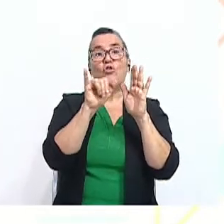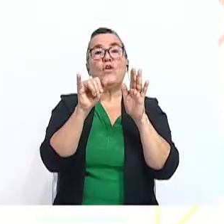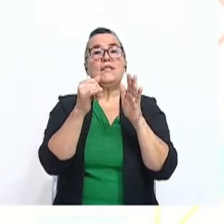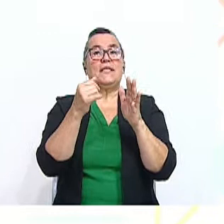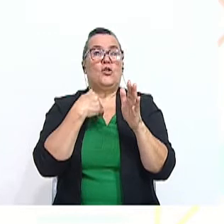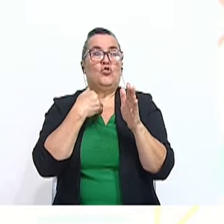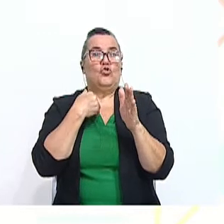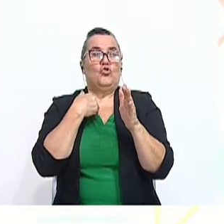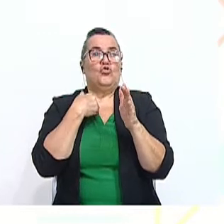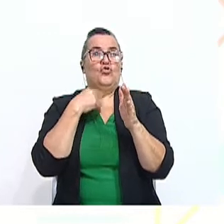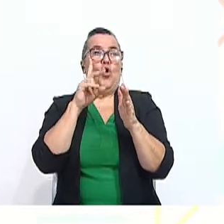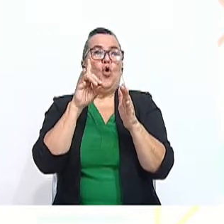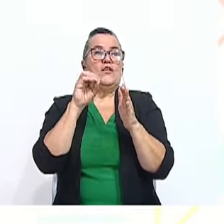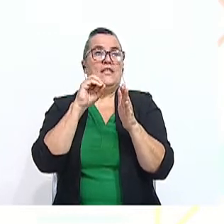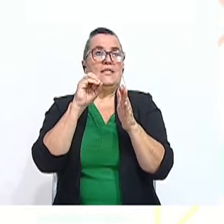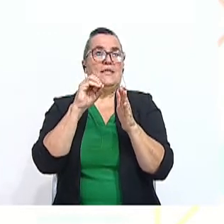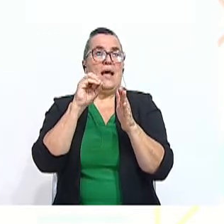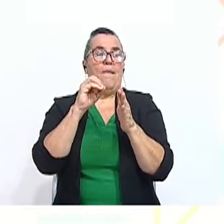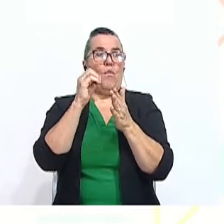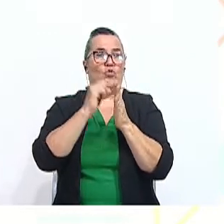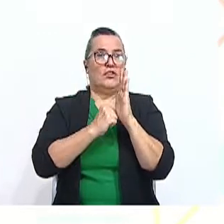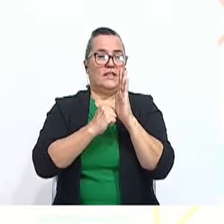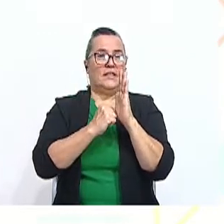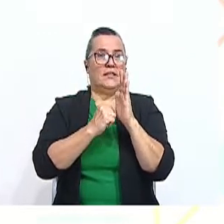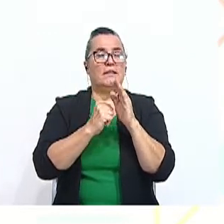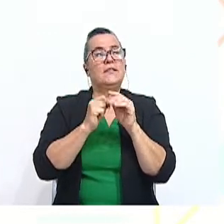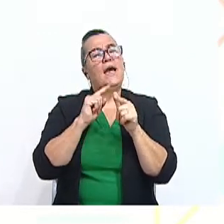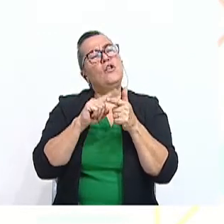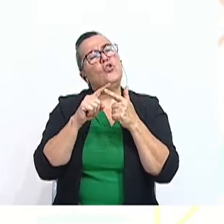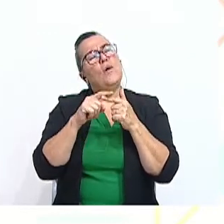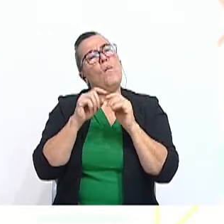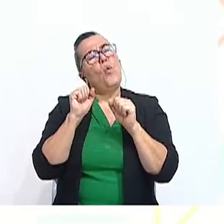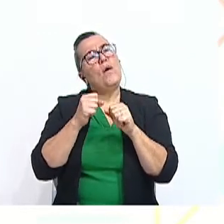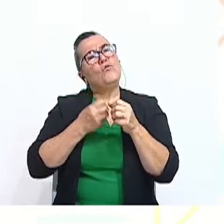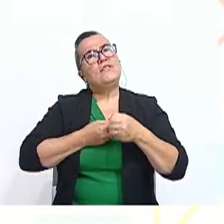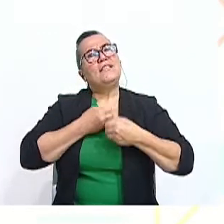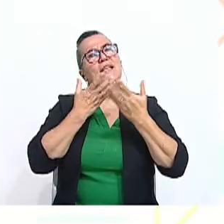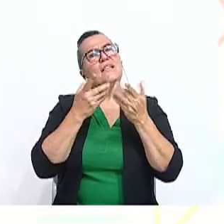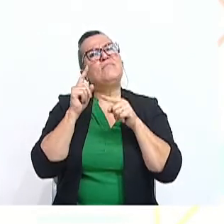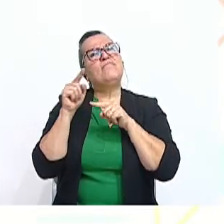80%. Quiere decir que nosotros podríamos expresar